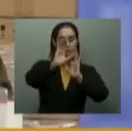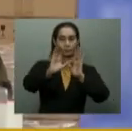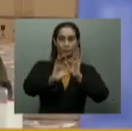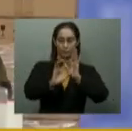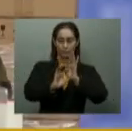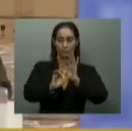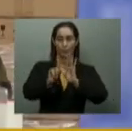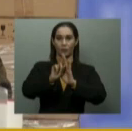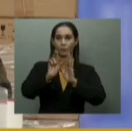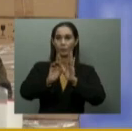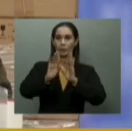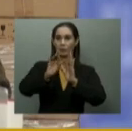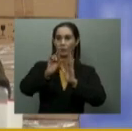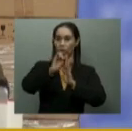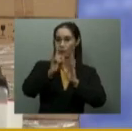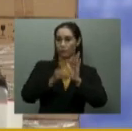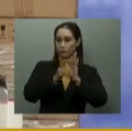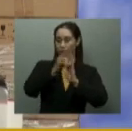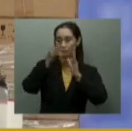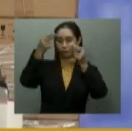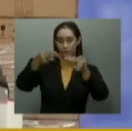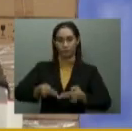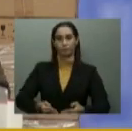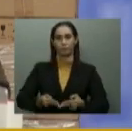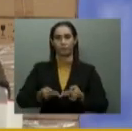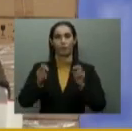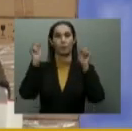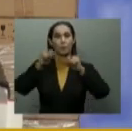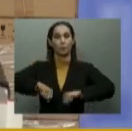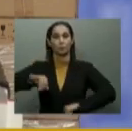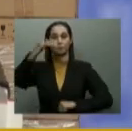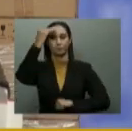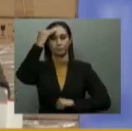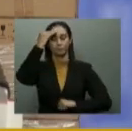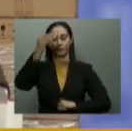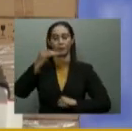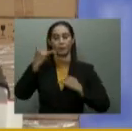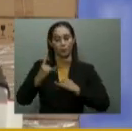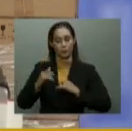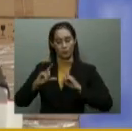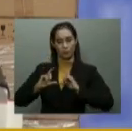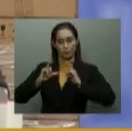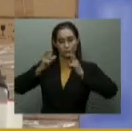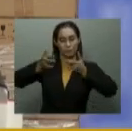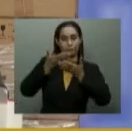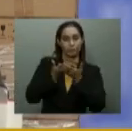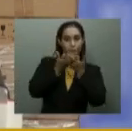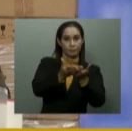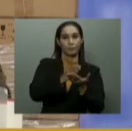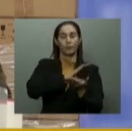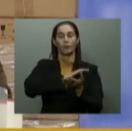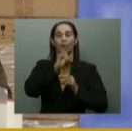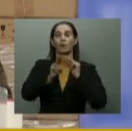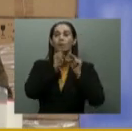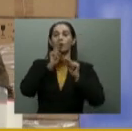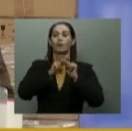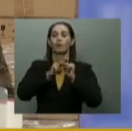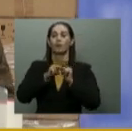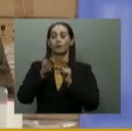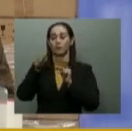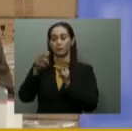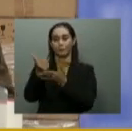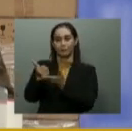me pedía uno venía el otro y beni el otro al final maltratan a las personas le dan sus aquí mazos y encima les ponen